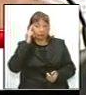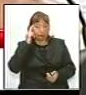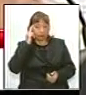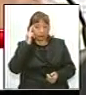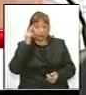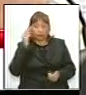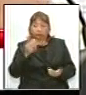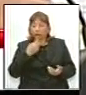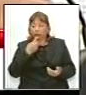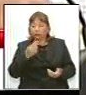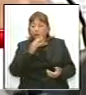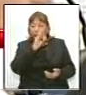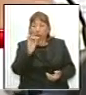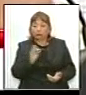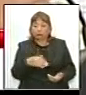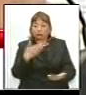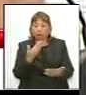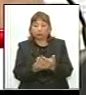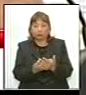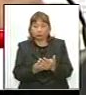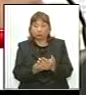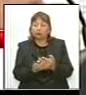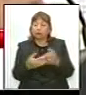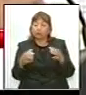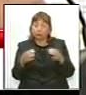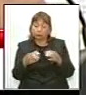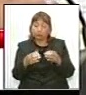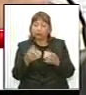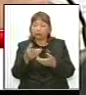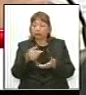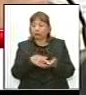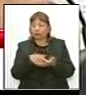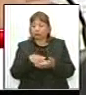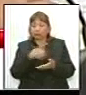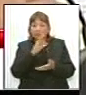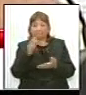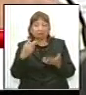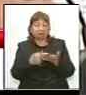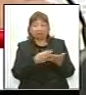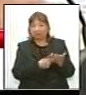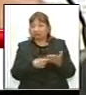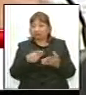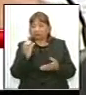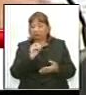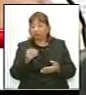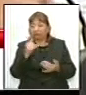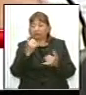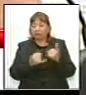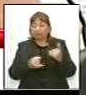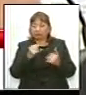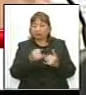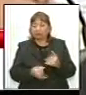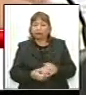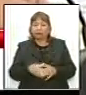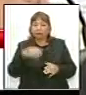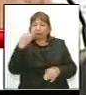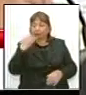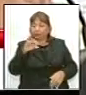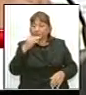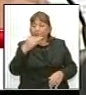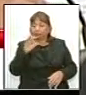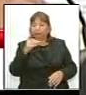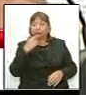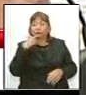dicha opinión nunca llega, igual la comisión emite su dictamen y nadie cuestiona eso. Por último, siempre las